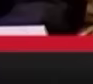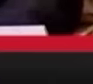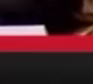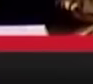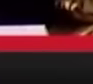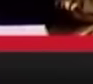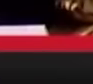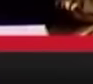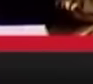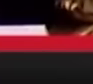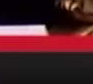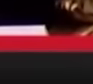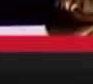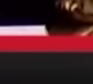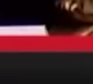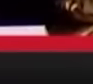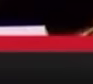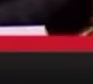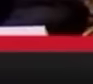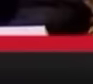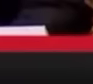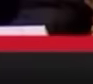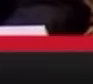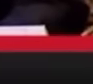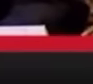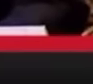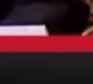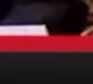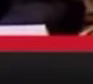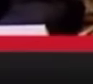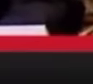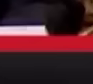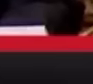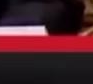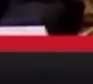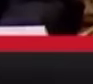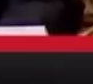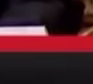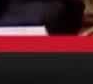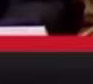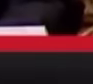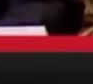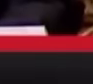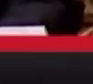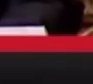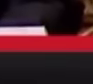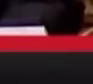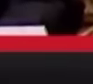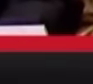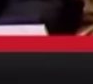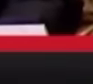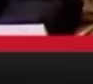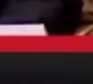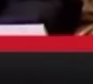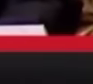Línea Amarilla, que se firmó en la gestión anterior. Nosotros somos muy conscientes de que el Estado es uno y los contratos se cumplen. Es